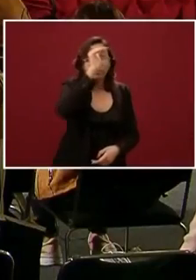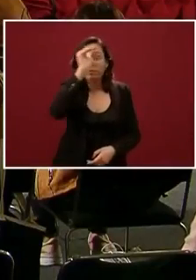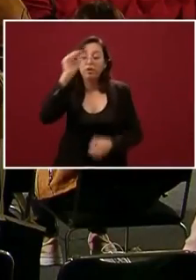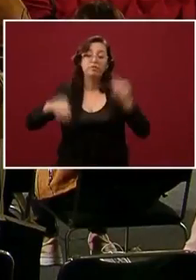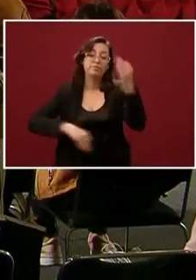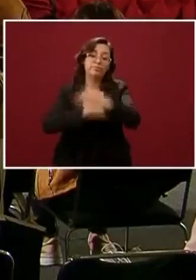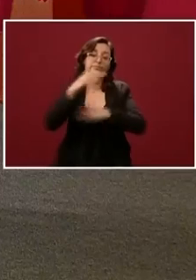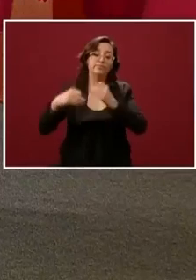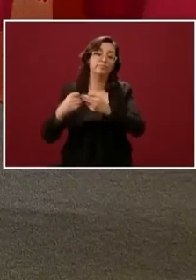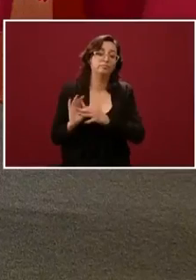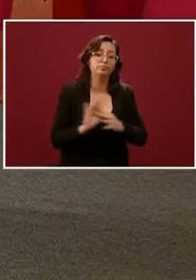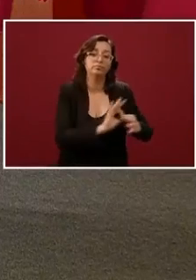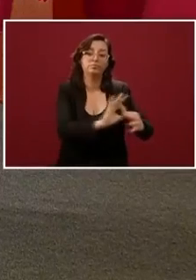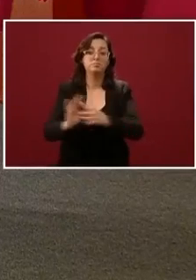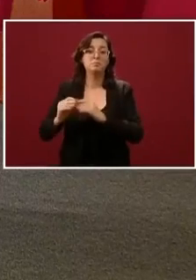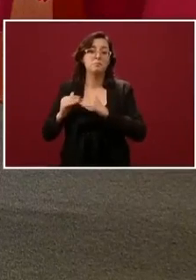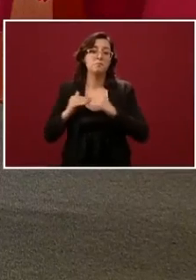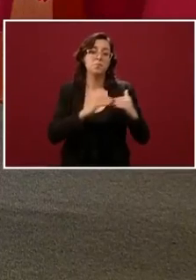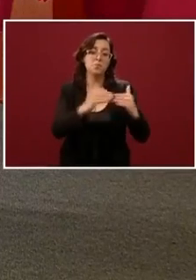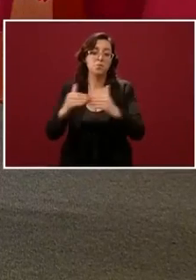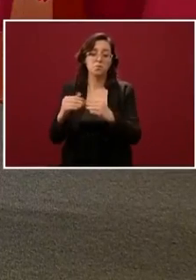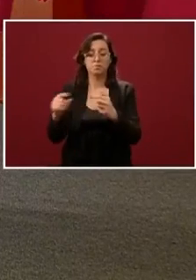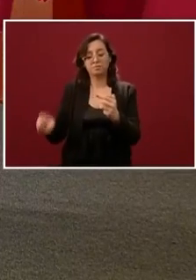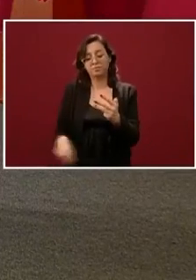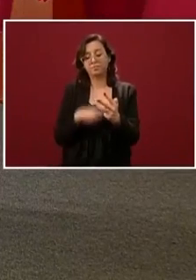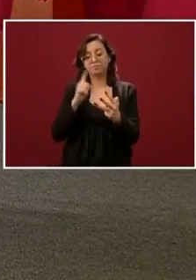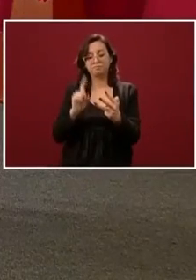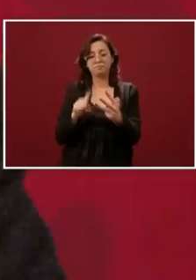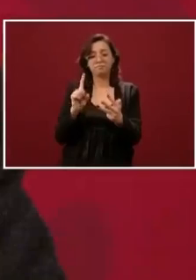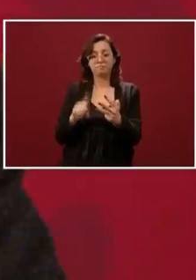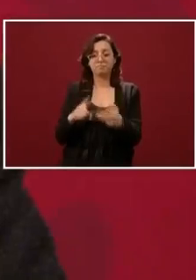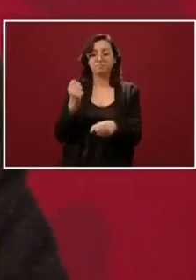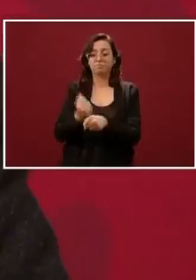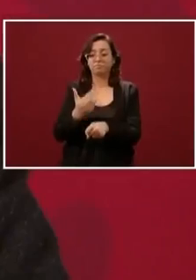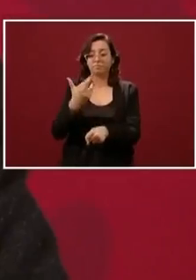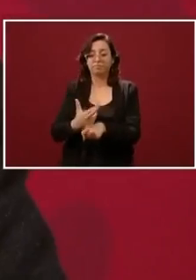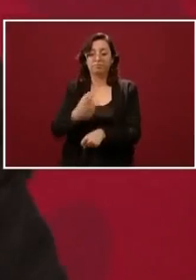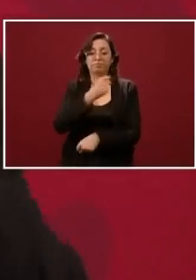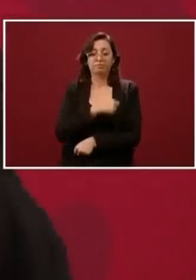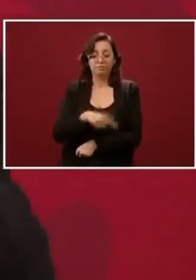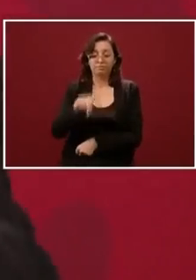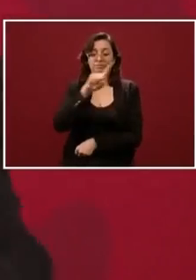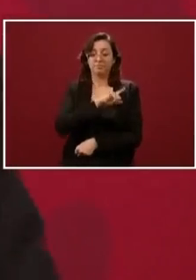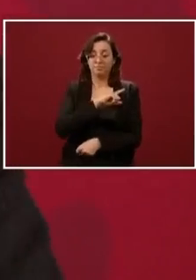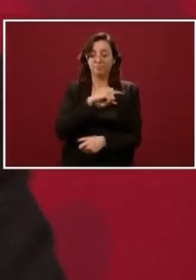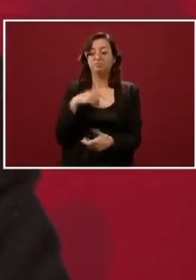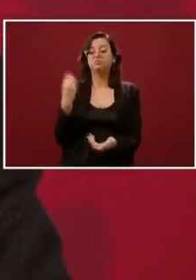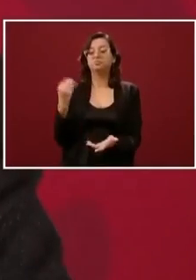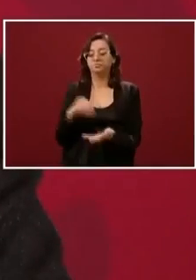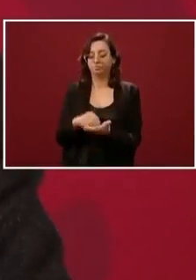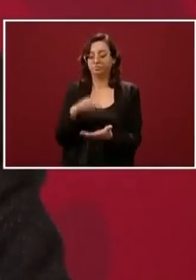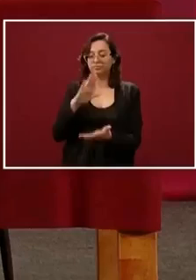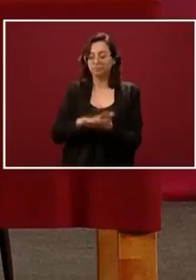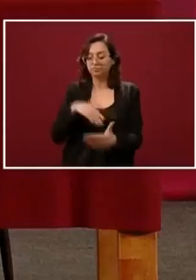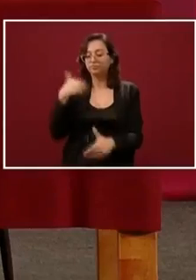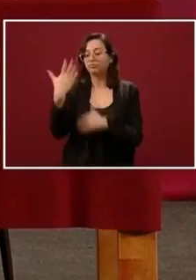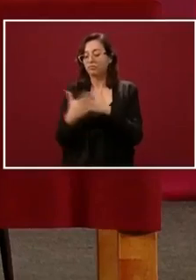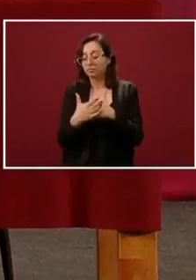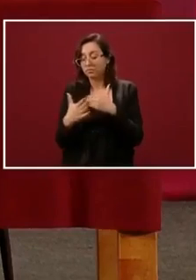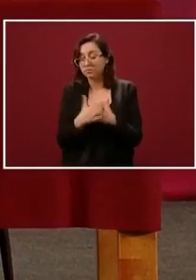distintos implementadores. El acuerdo 3 fue que la Secretaría de Salud establecerá en lo sucesivo las